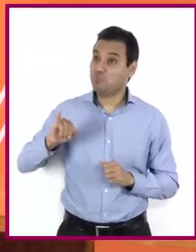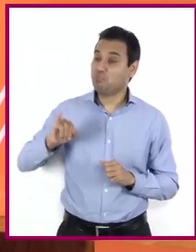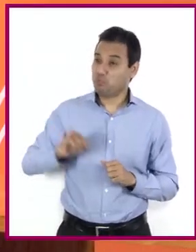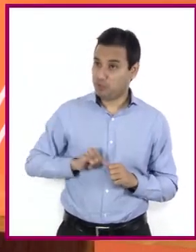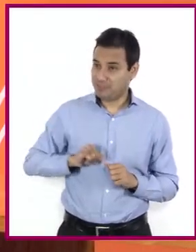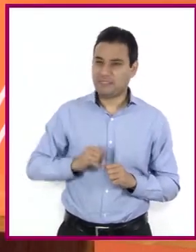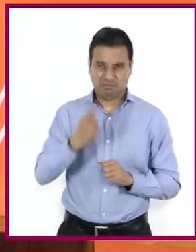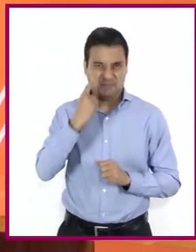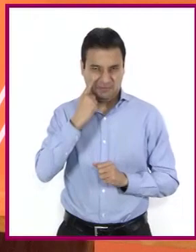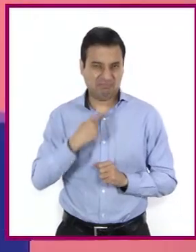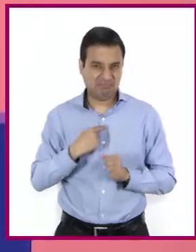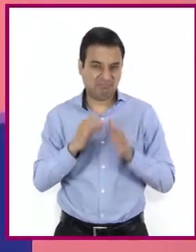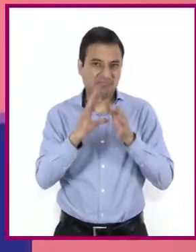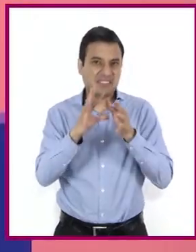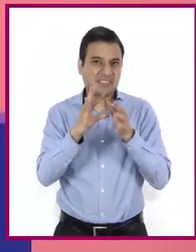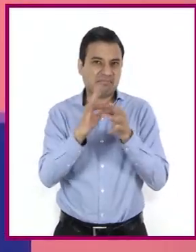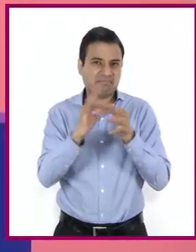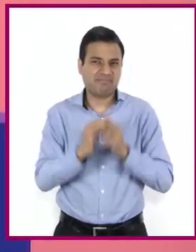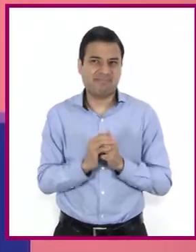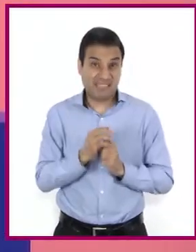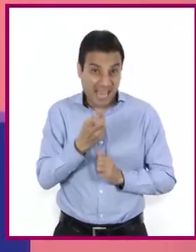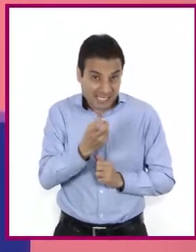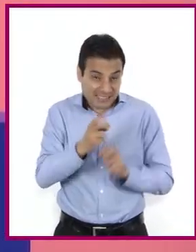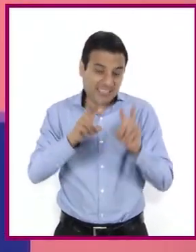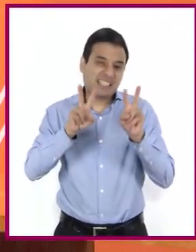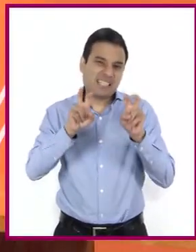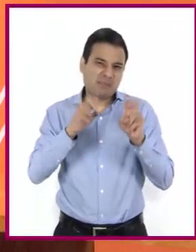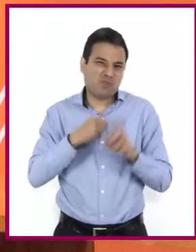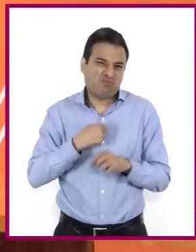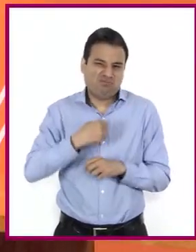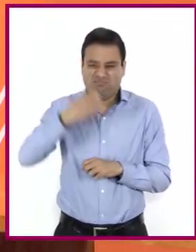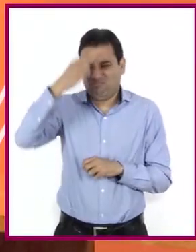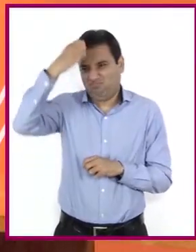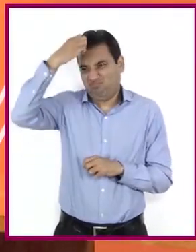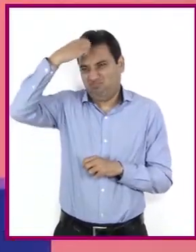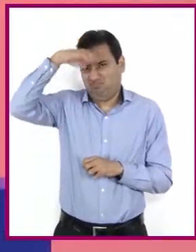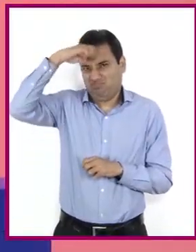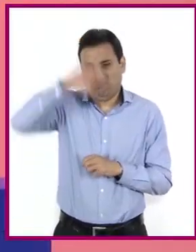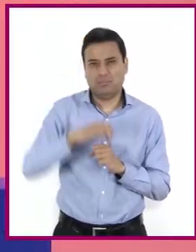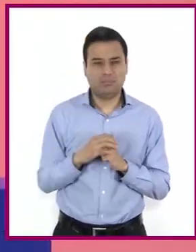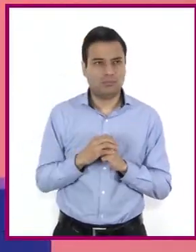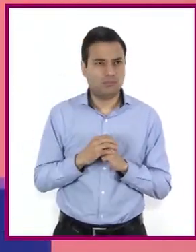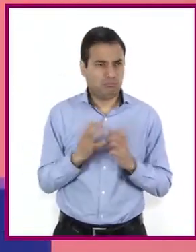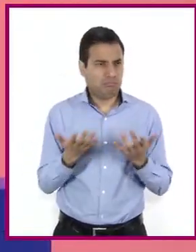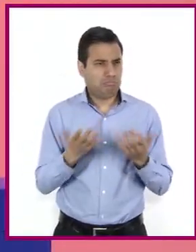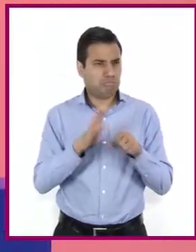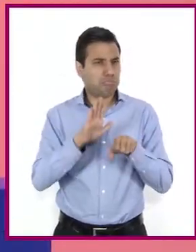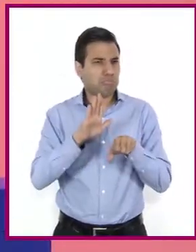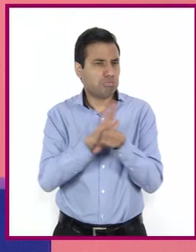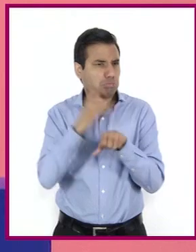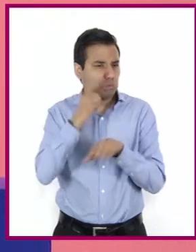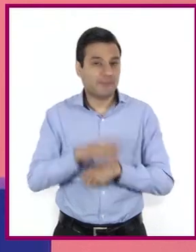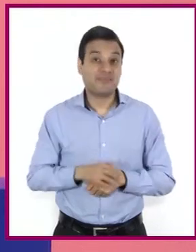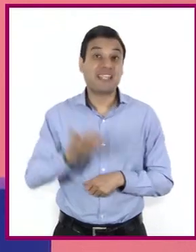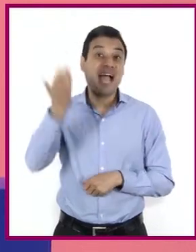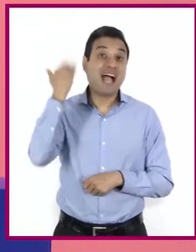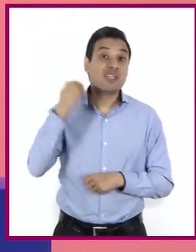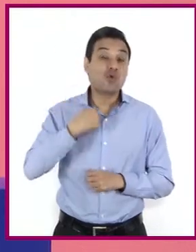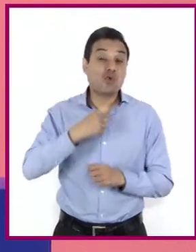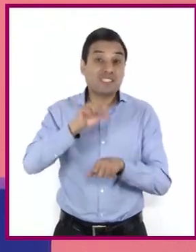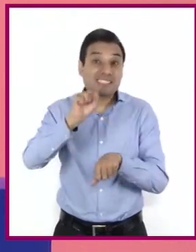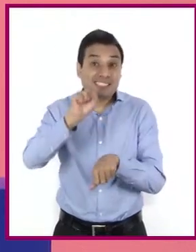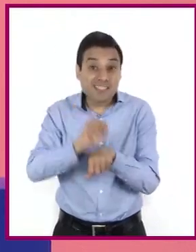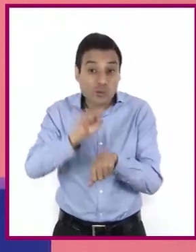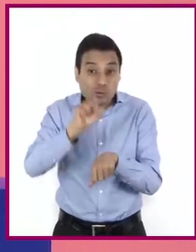presumir, pero es que en esa área tengo mucha experiencia. ¿Y eso? Cuéntanos. Pues fíjese que cuando estaba en la secundaria, los padres